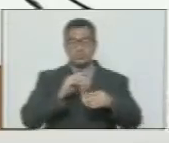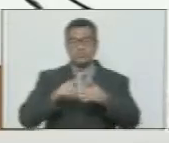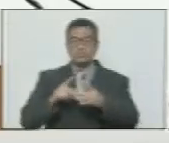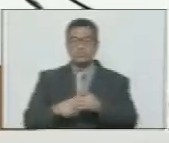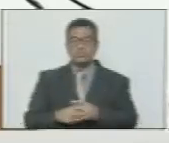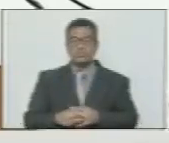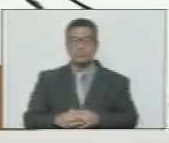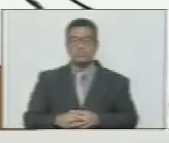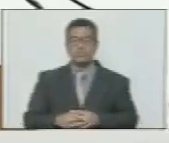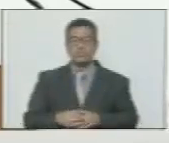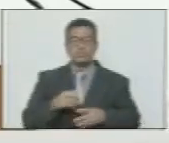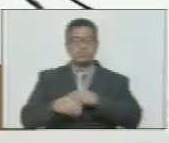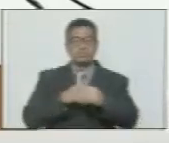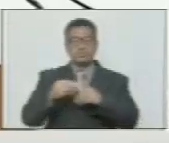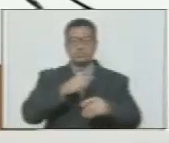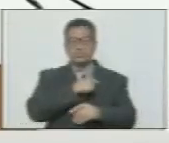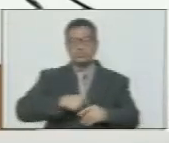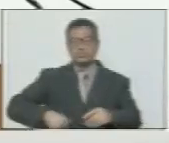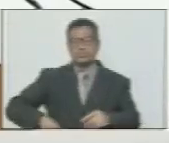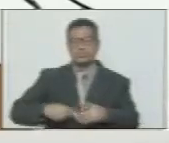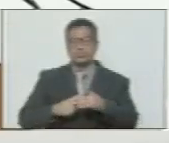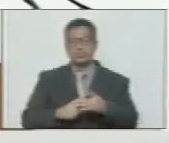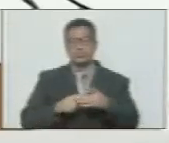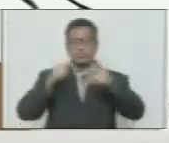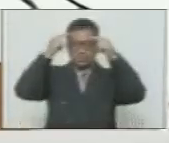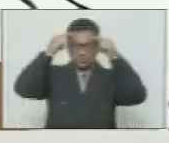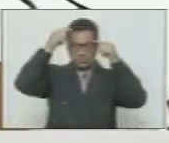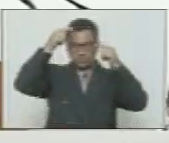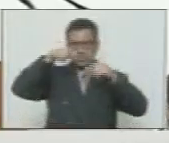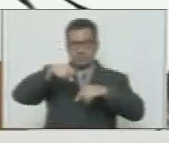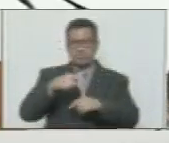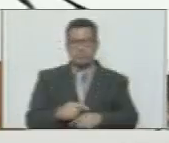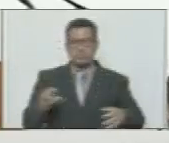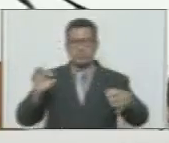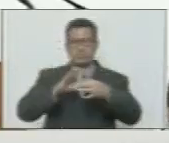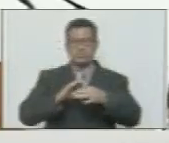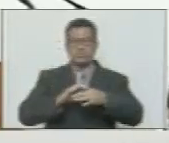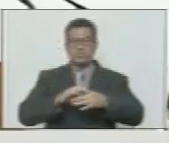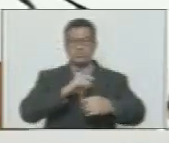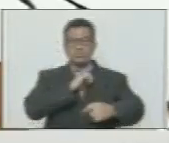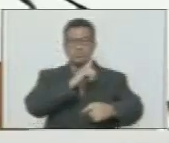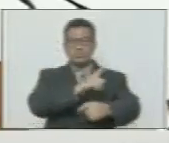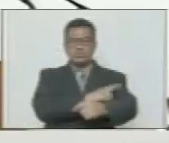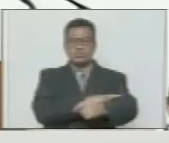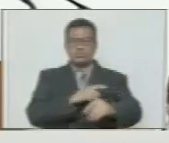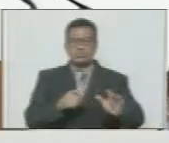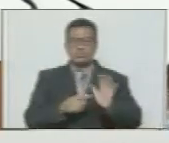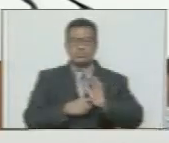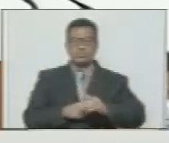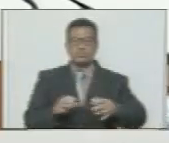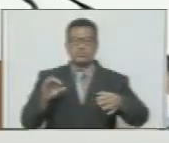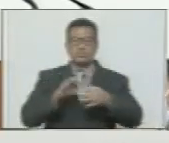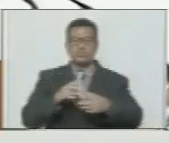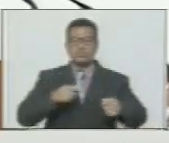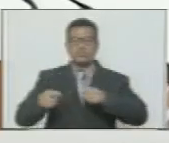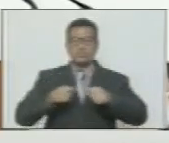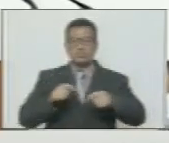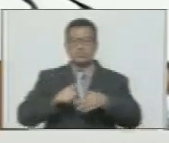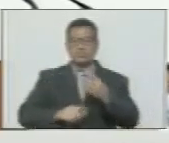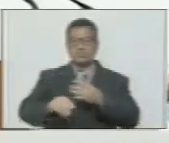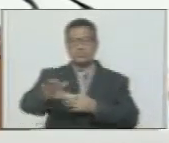llamado que hace el presidente Hugo Rafael Chávez Frías para unir las fuerzas y forma parte